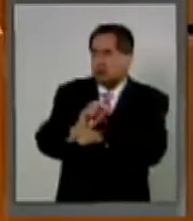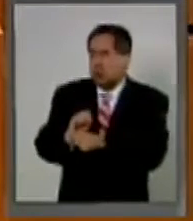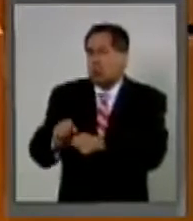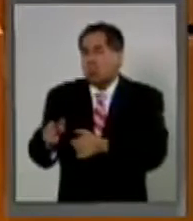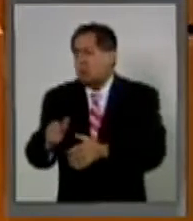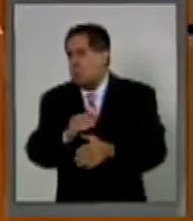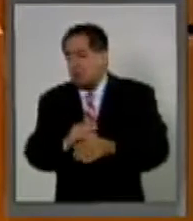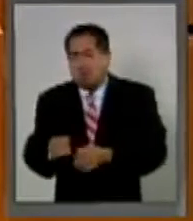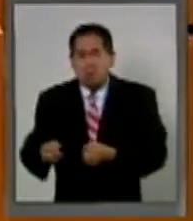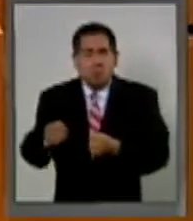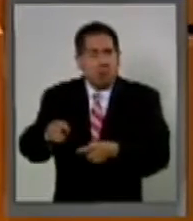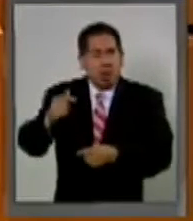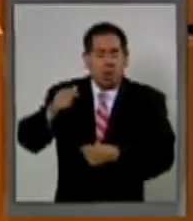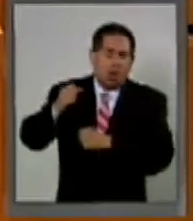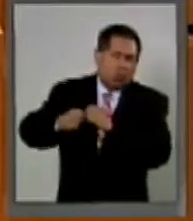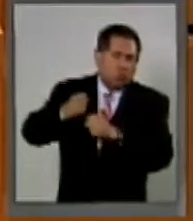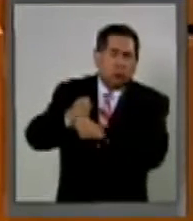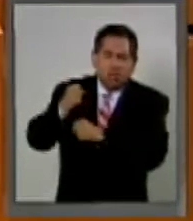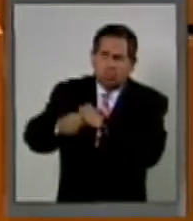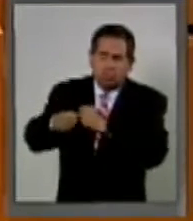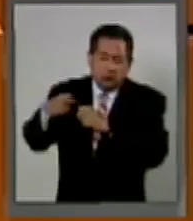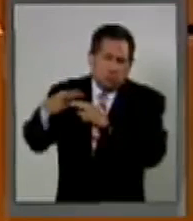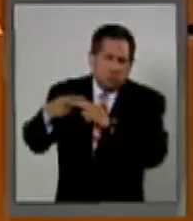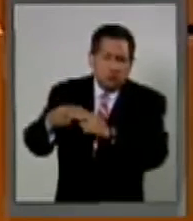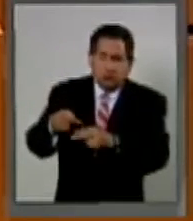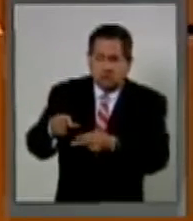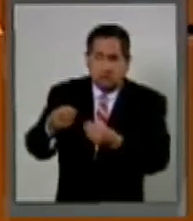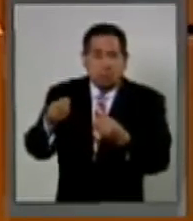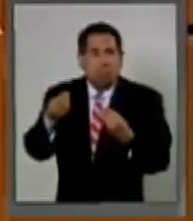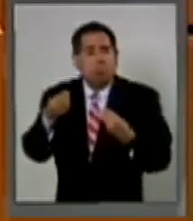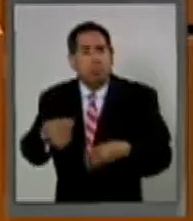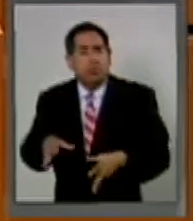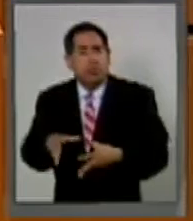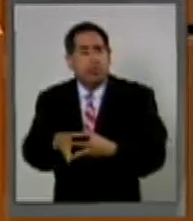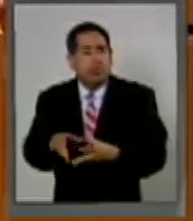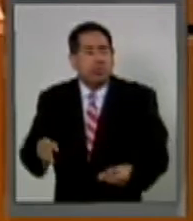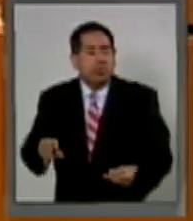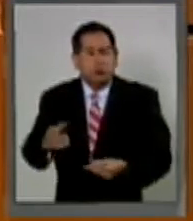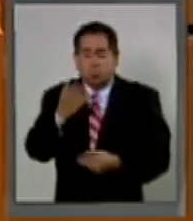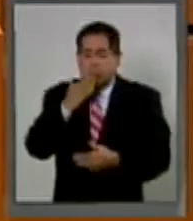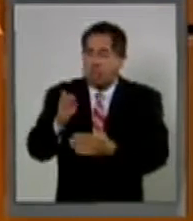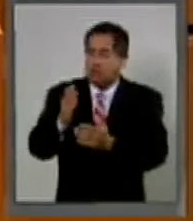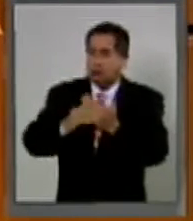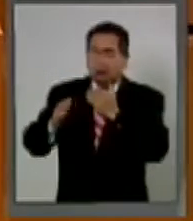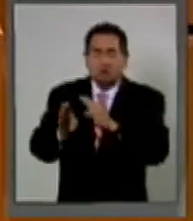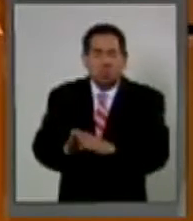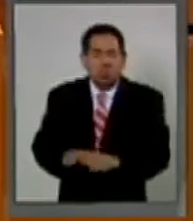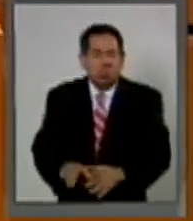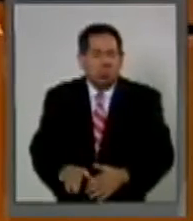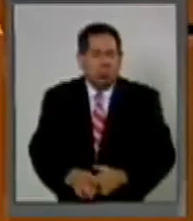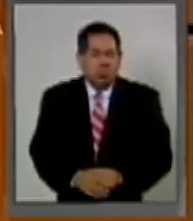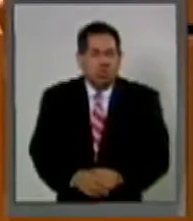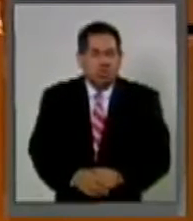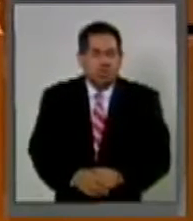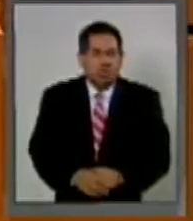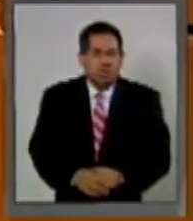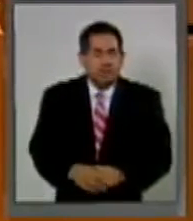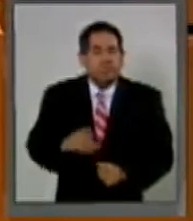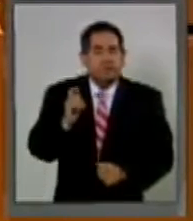y artesanales, imposibilitando también de paso su crecimiento económico. La